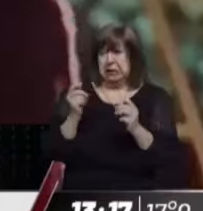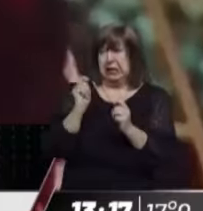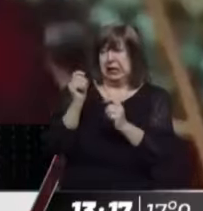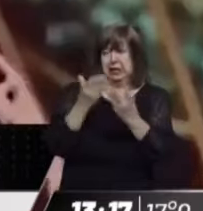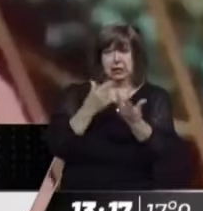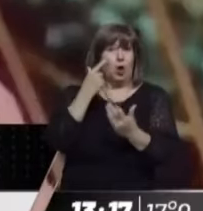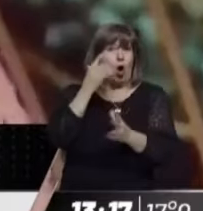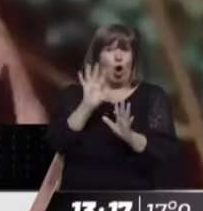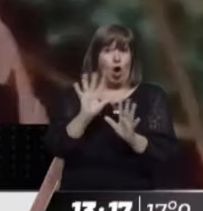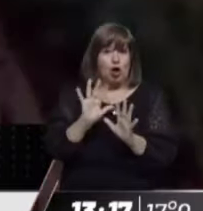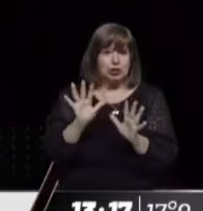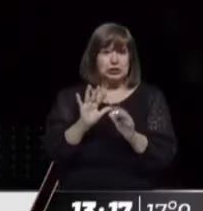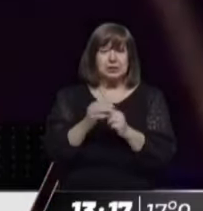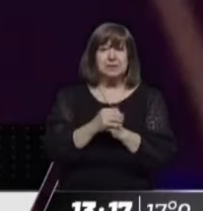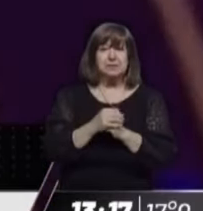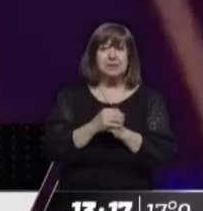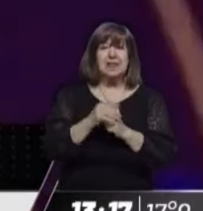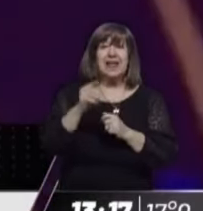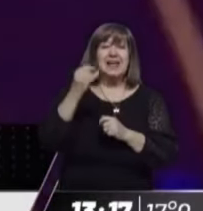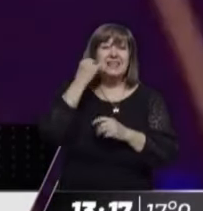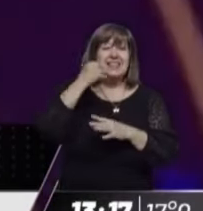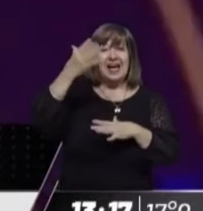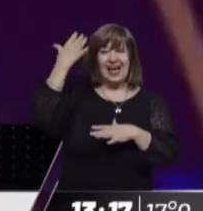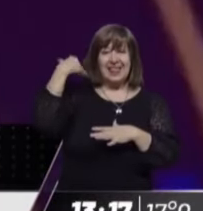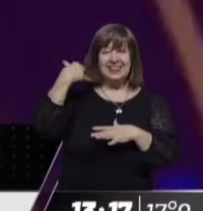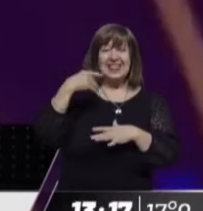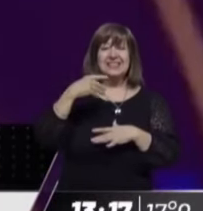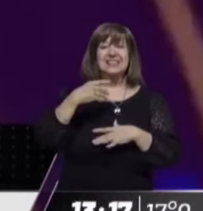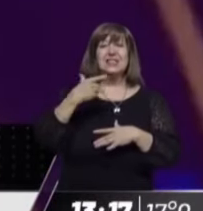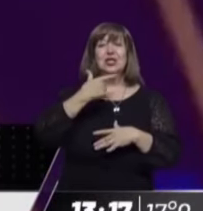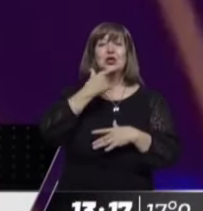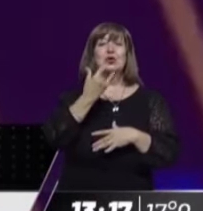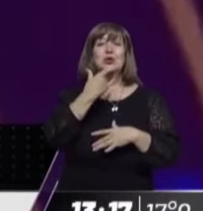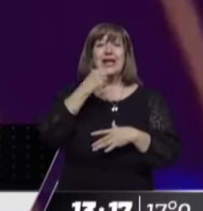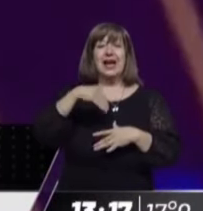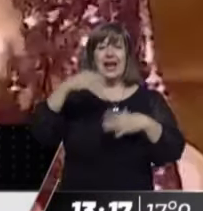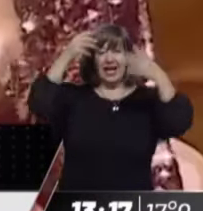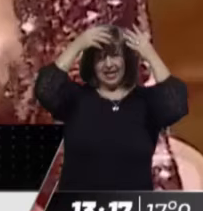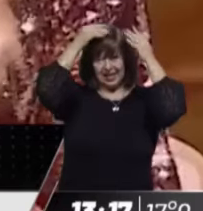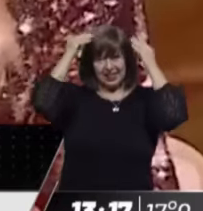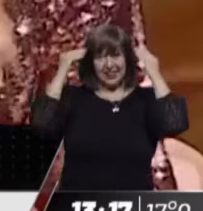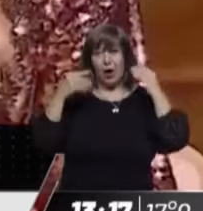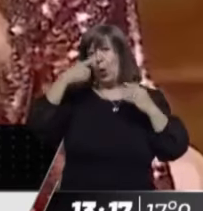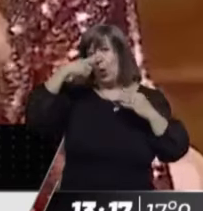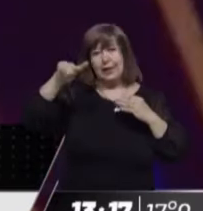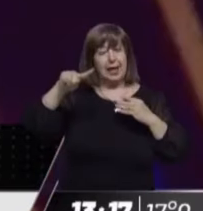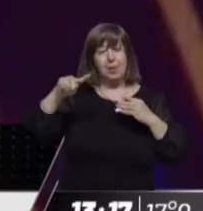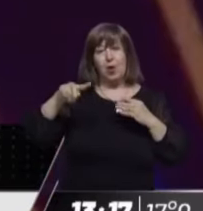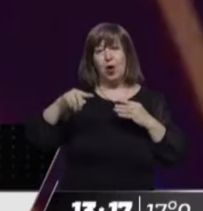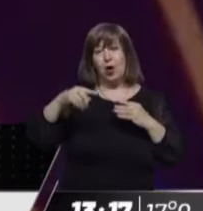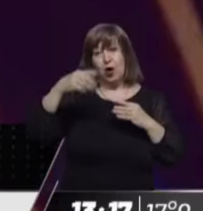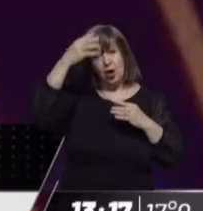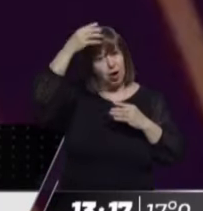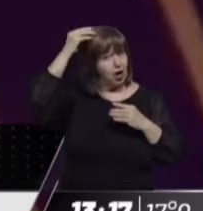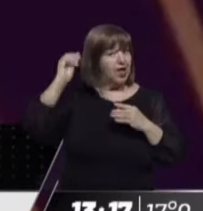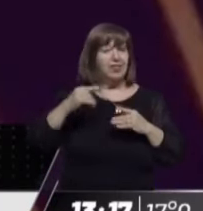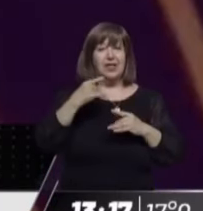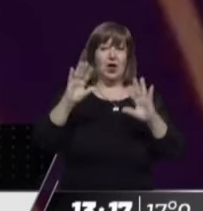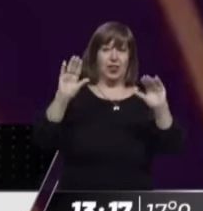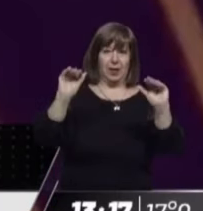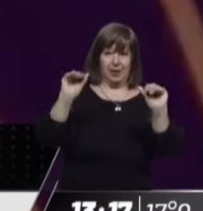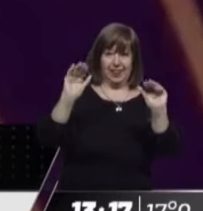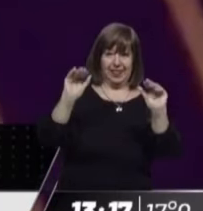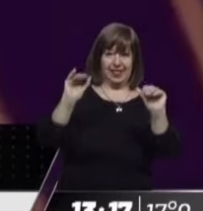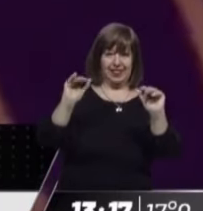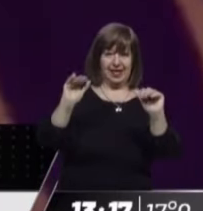historia de Gasalla, el momento que se saca la peluca y después de esto no volvió a actuar nunca más. Dio un par de entrevistas, pero después